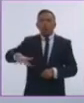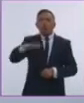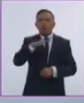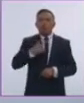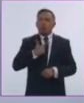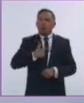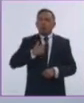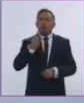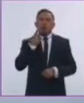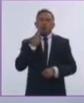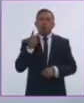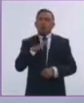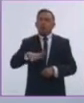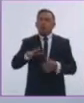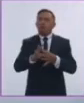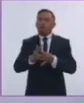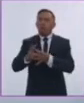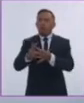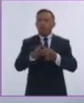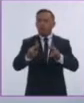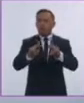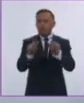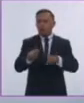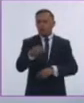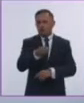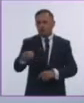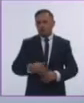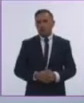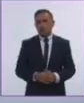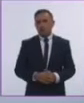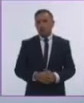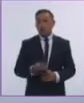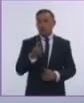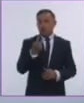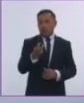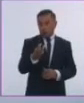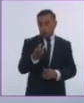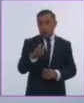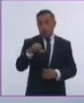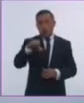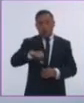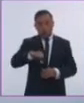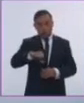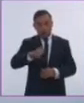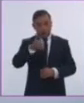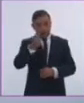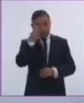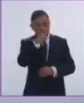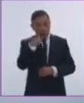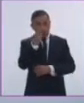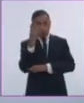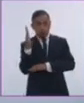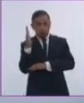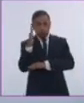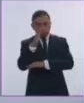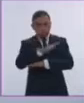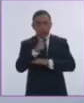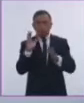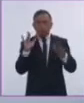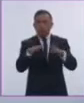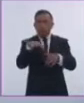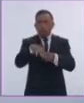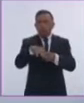convivencia social y política por eso cuando aún le quedan más de seis horas a la jornada electoral invito a las